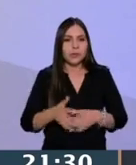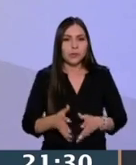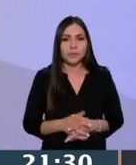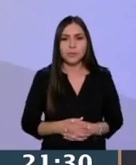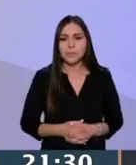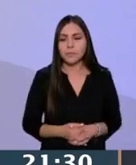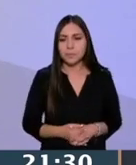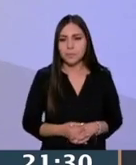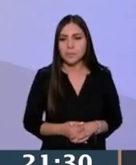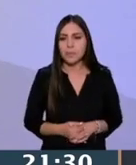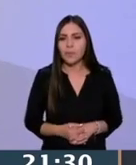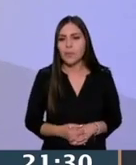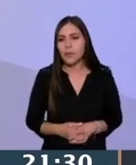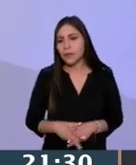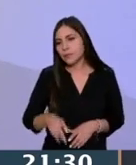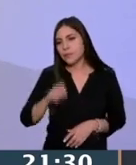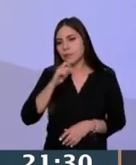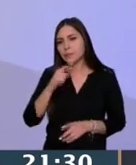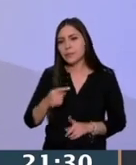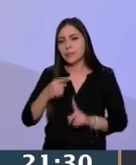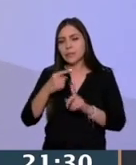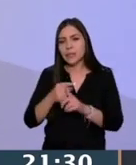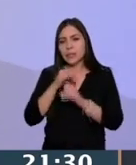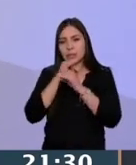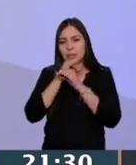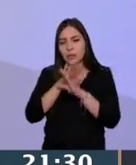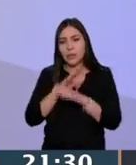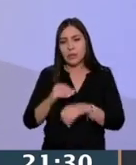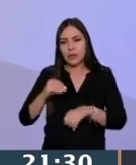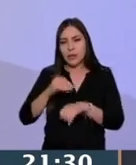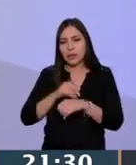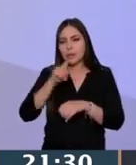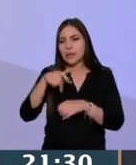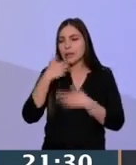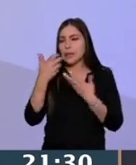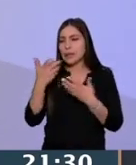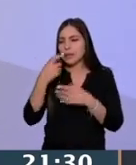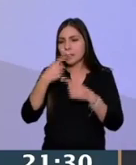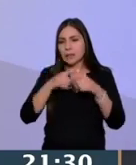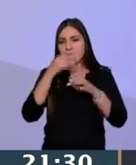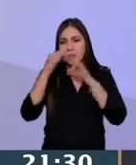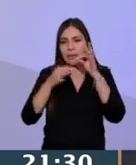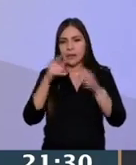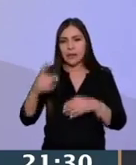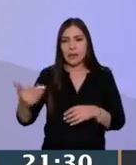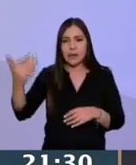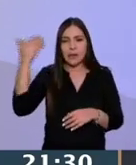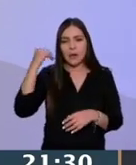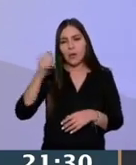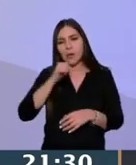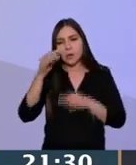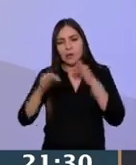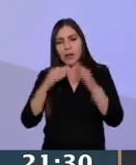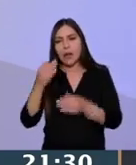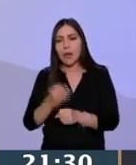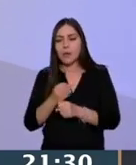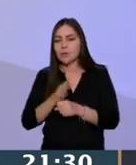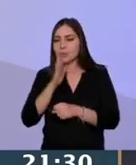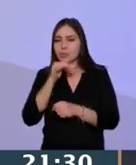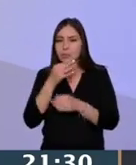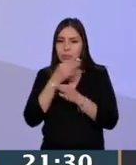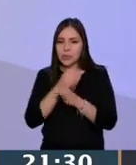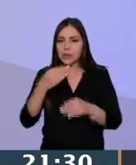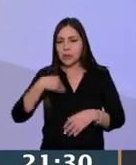dato adicional de la intencionalidad que tienen todas estas campañas que ustedes lo tuvieron en una otra nota que aquí ya no nos cabe, pero creo